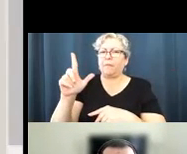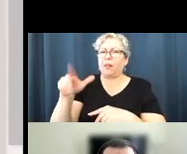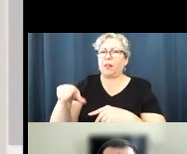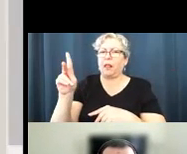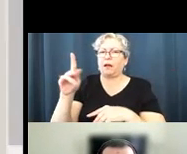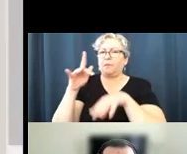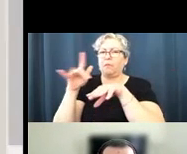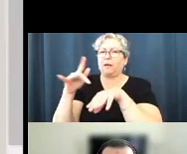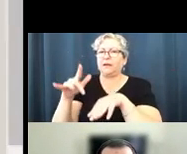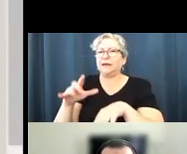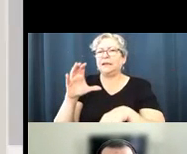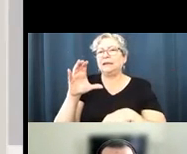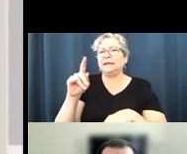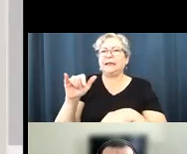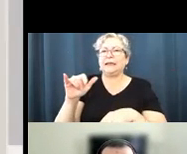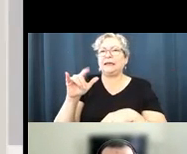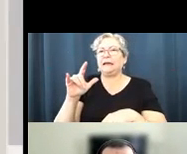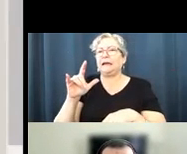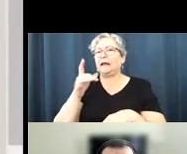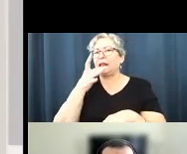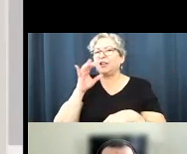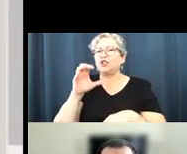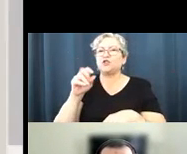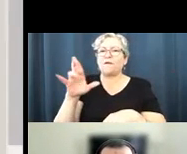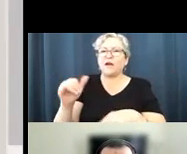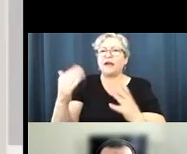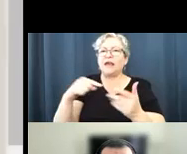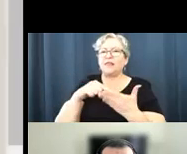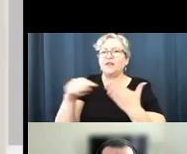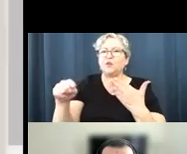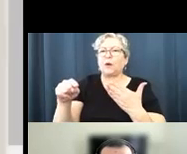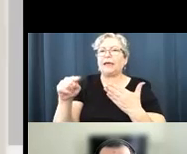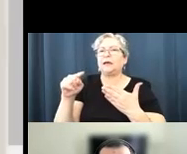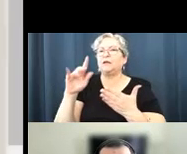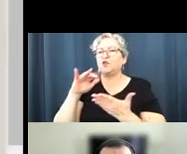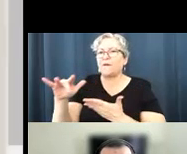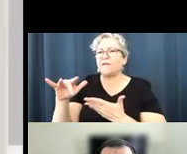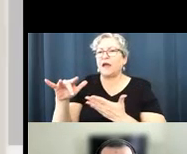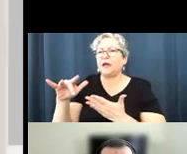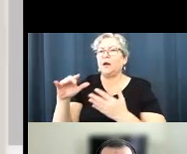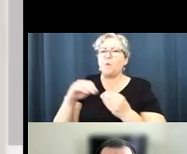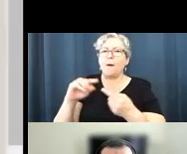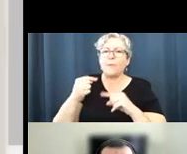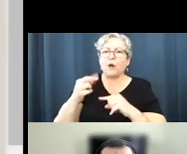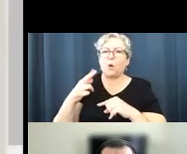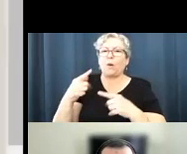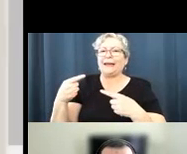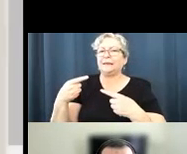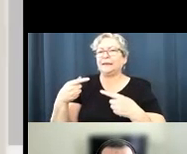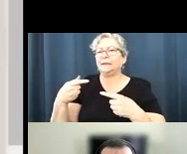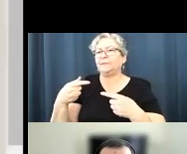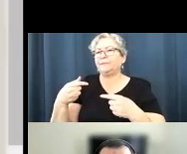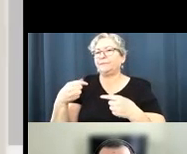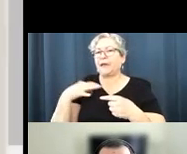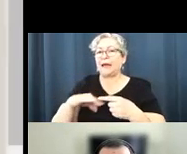blanco. Entonces aquí Survey City Lights, este survey de esta semana, más parques, es bueno o malo. Y tampoco